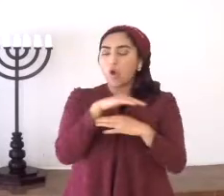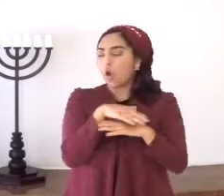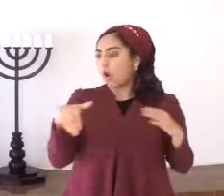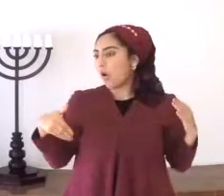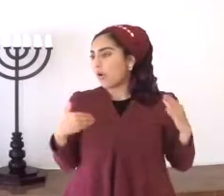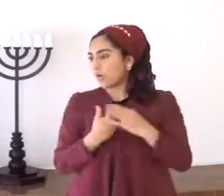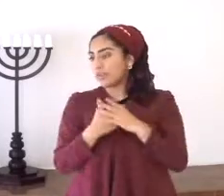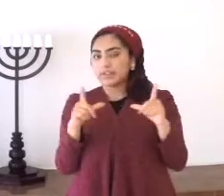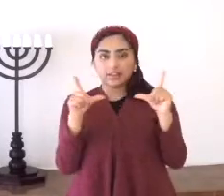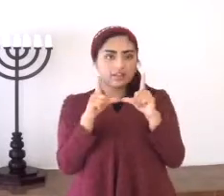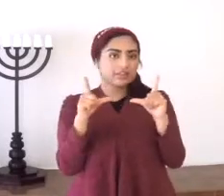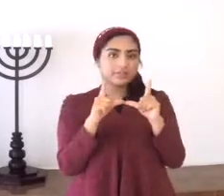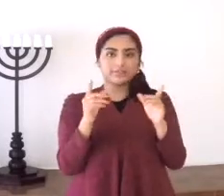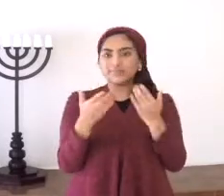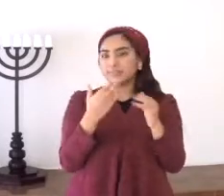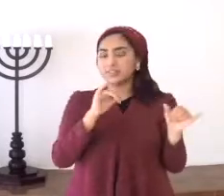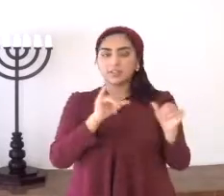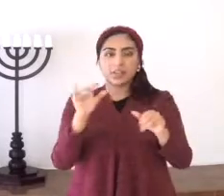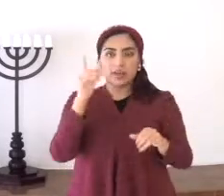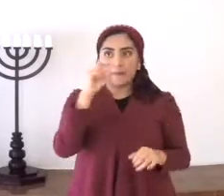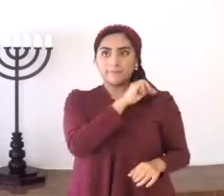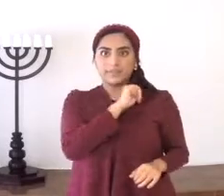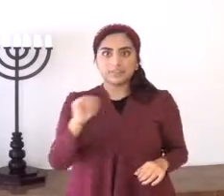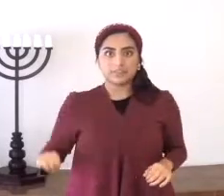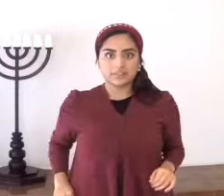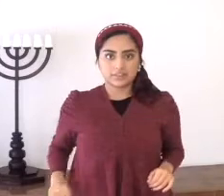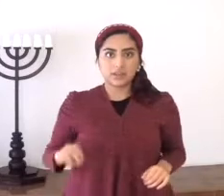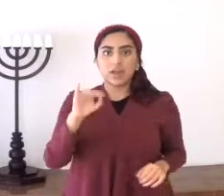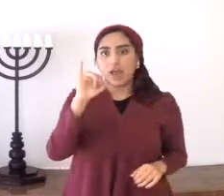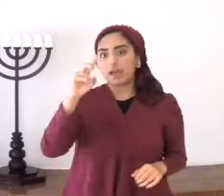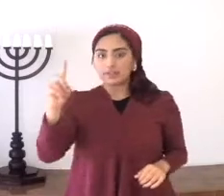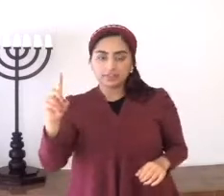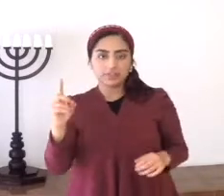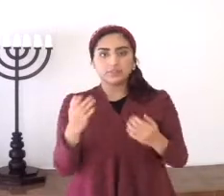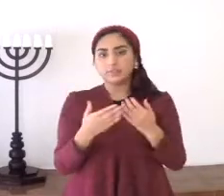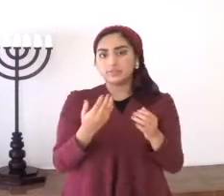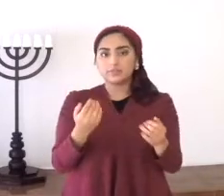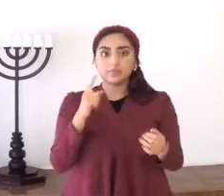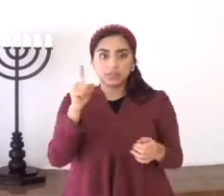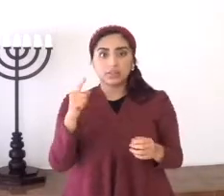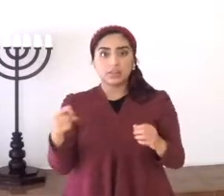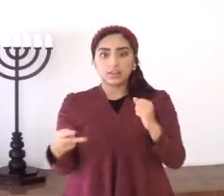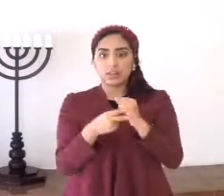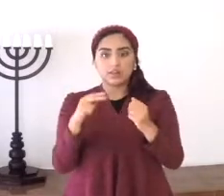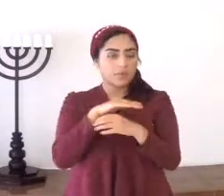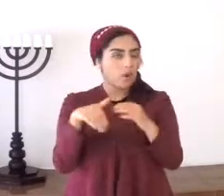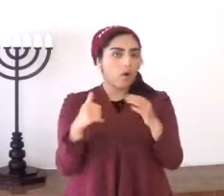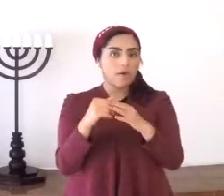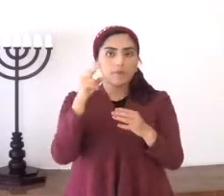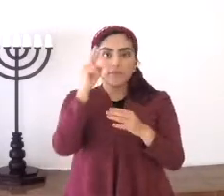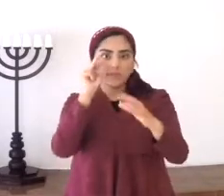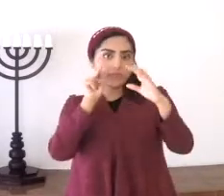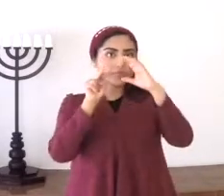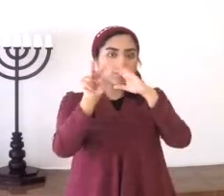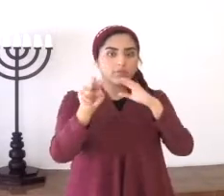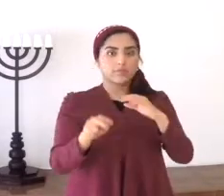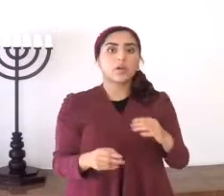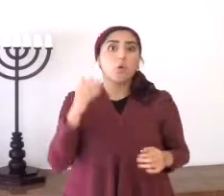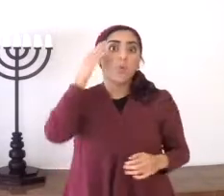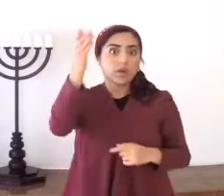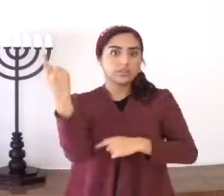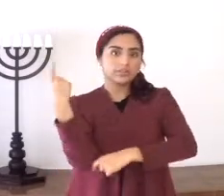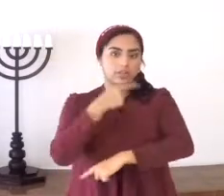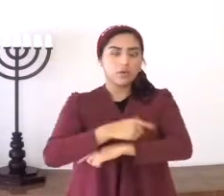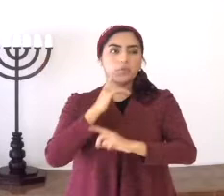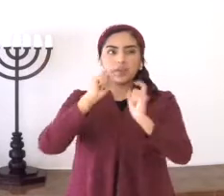decirlo, presentó todas las credenciales como el Mashiach. Todas las credenciales, es decir, cumplió todas